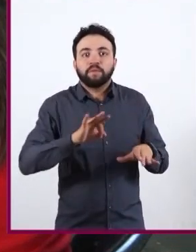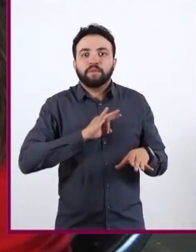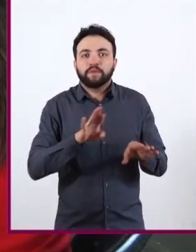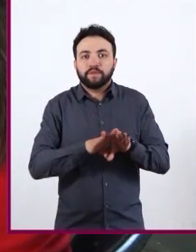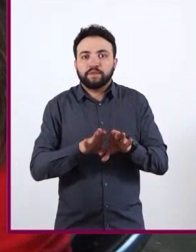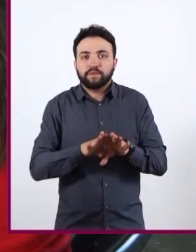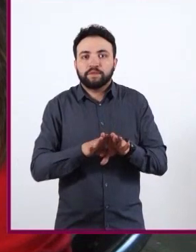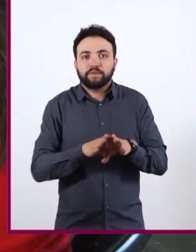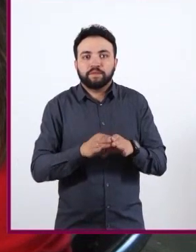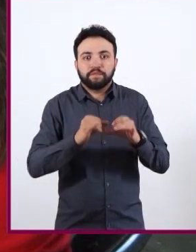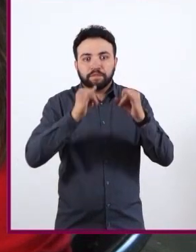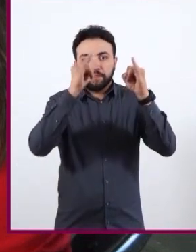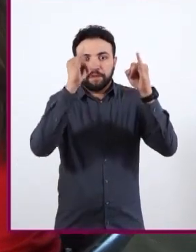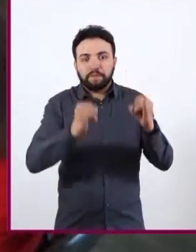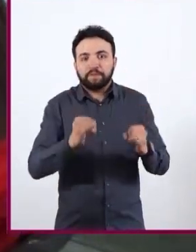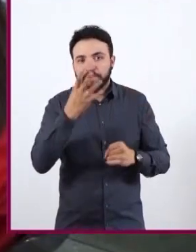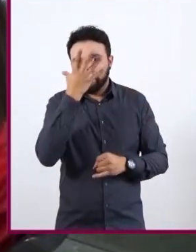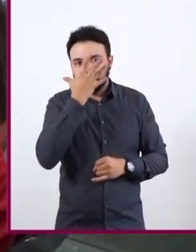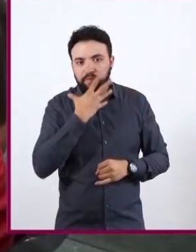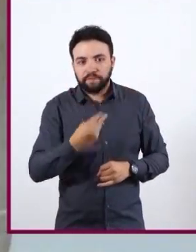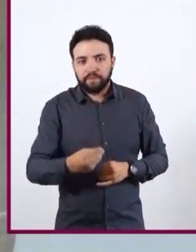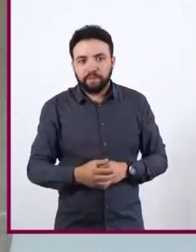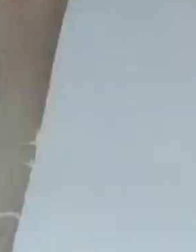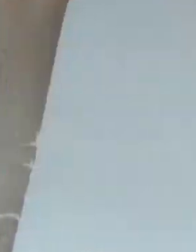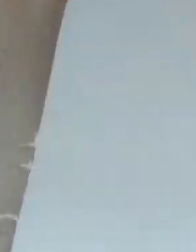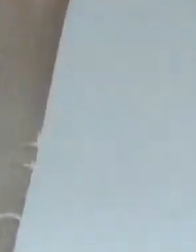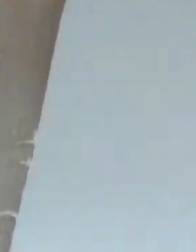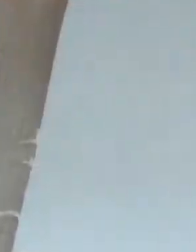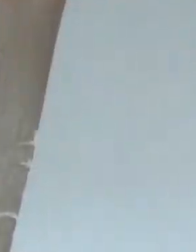pues puedo ir generando entonces una imagen.